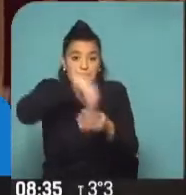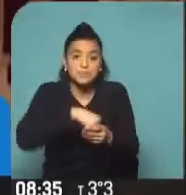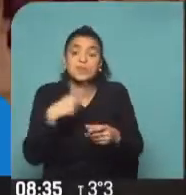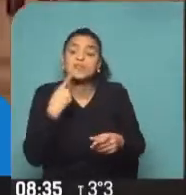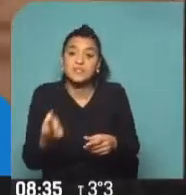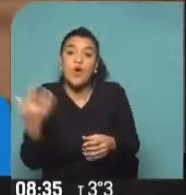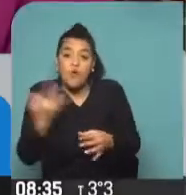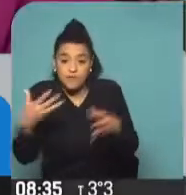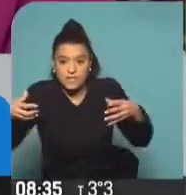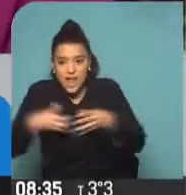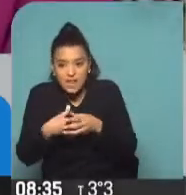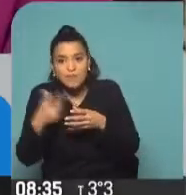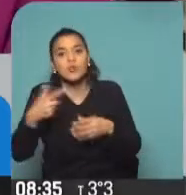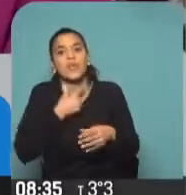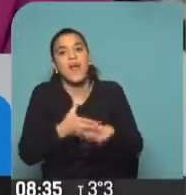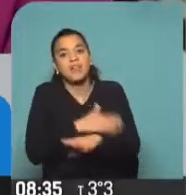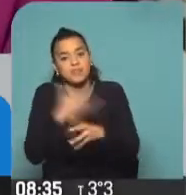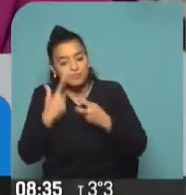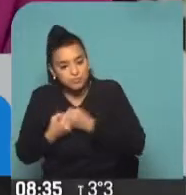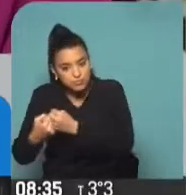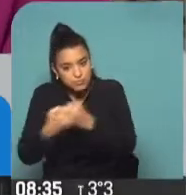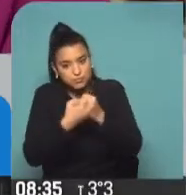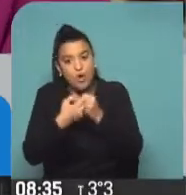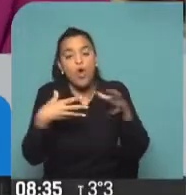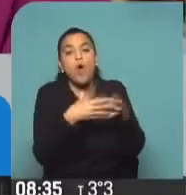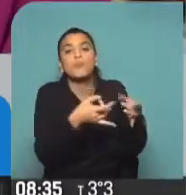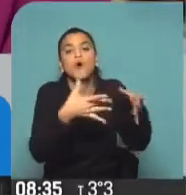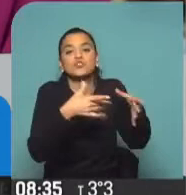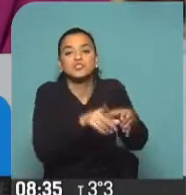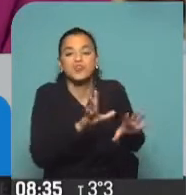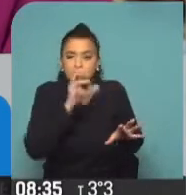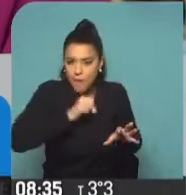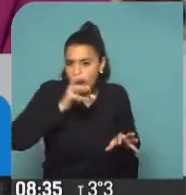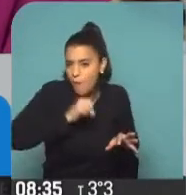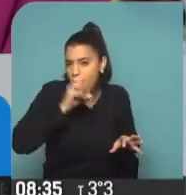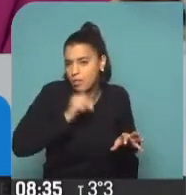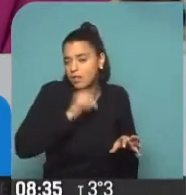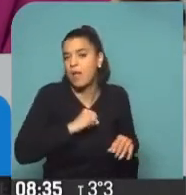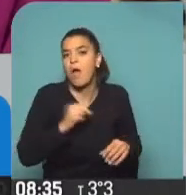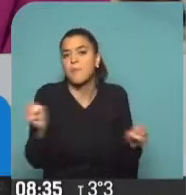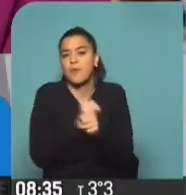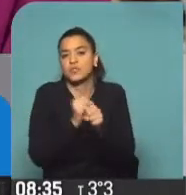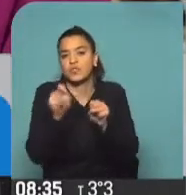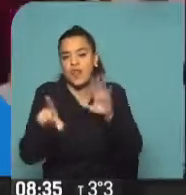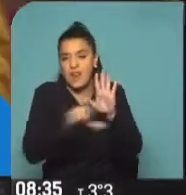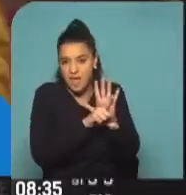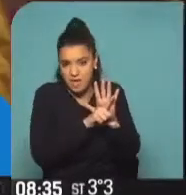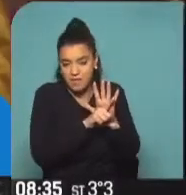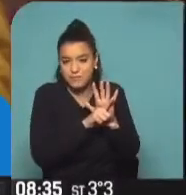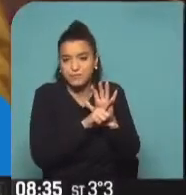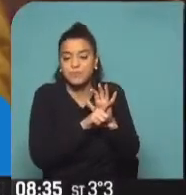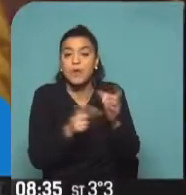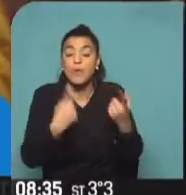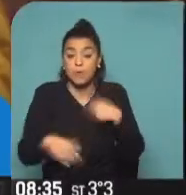para aprobar las leyes que pide el Ejecutivo y la oposición en general resiste la aprobación de esas leyes. Cuando tenemos